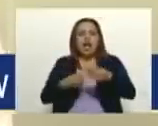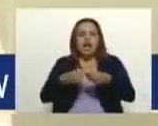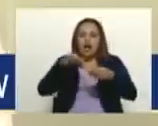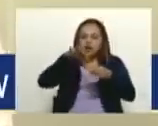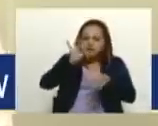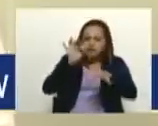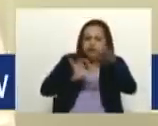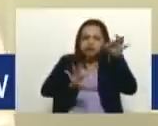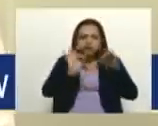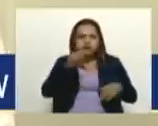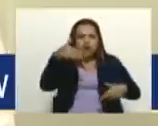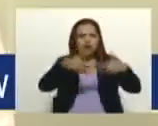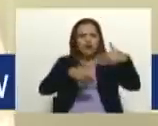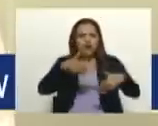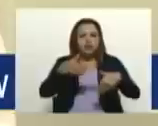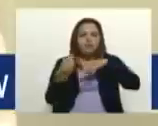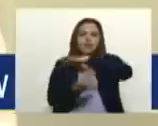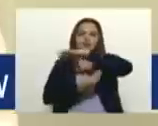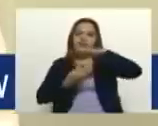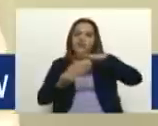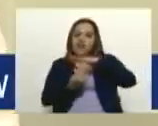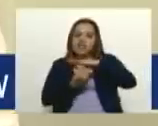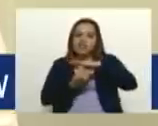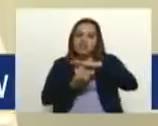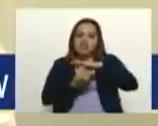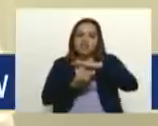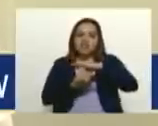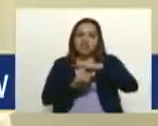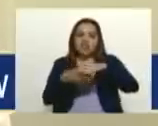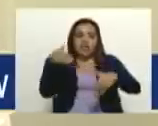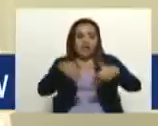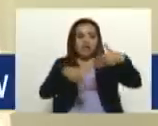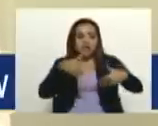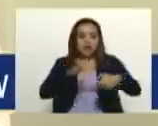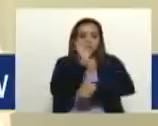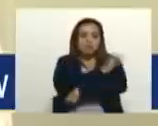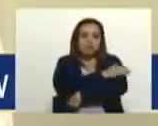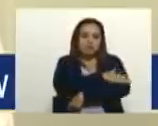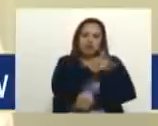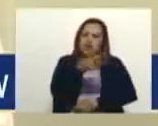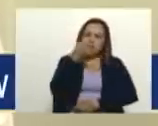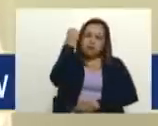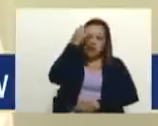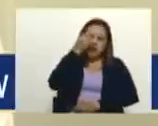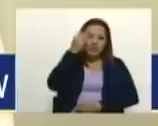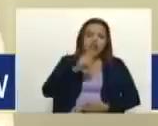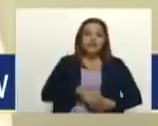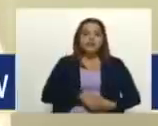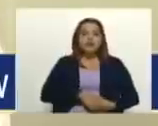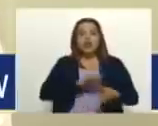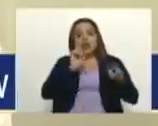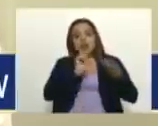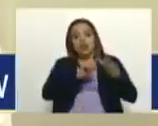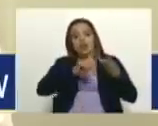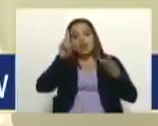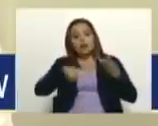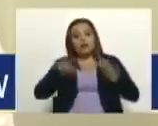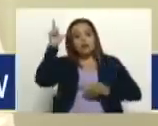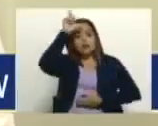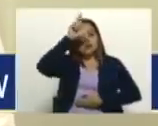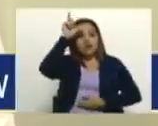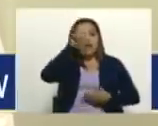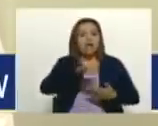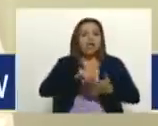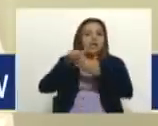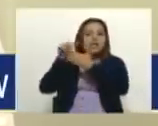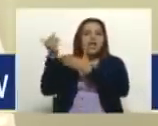para las primarias. ¿Cuál es la lectura que tiene el partido en este sentido? Y con respecto a Türkiye'ye, el líder turco se impuso